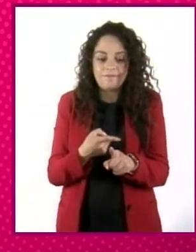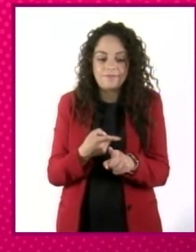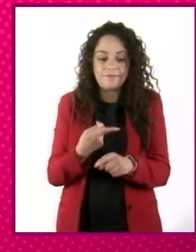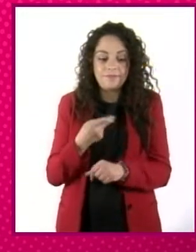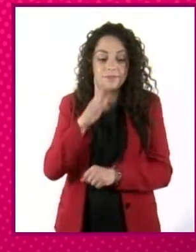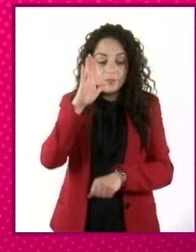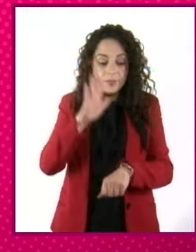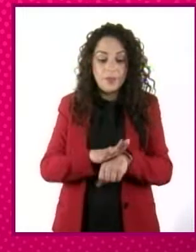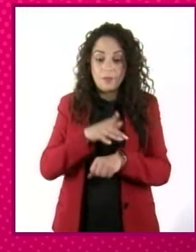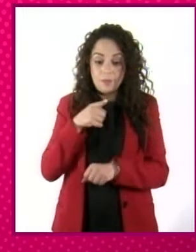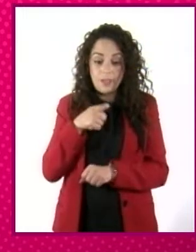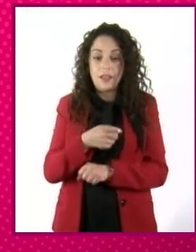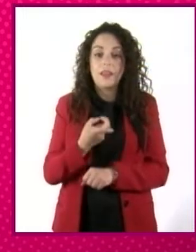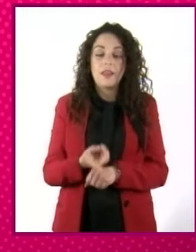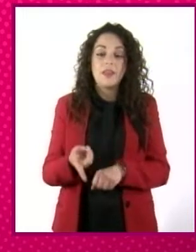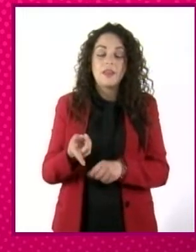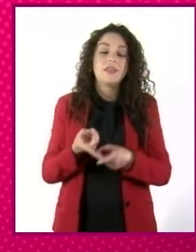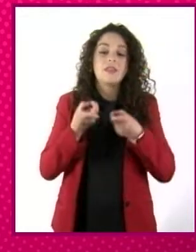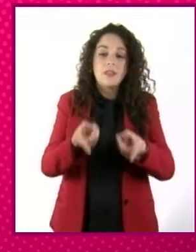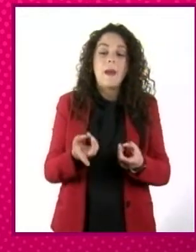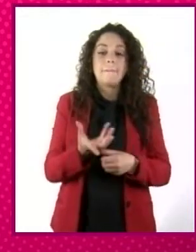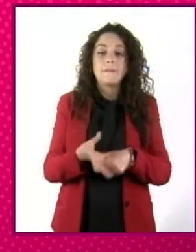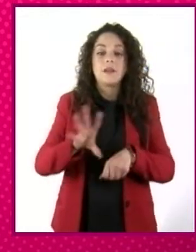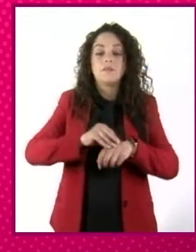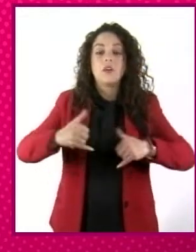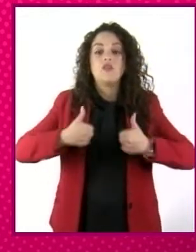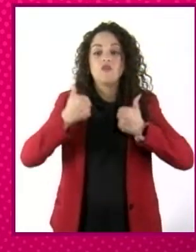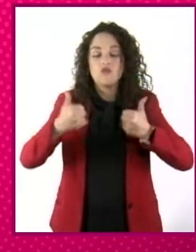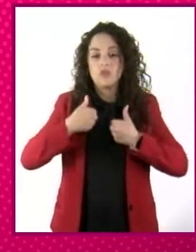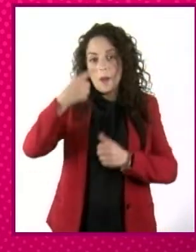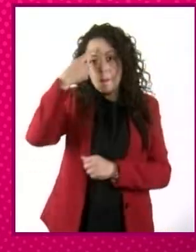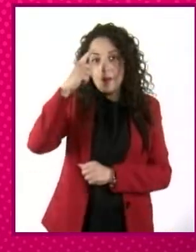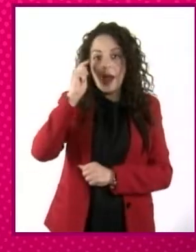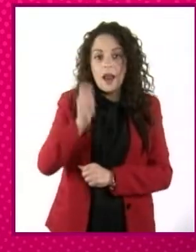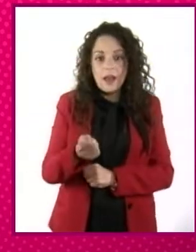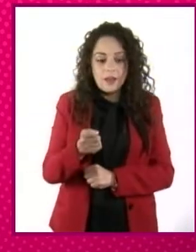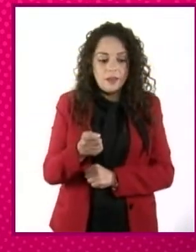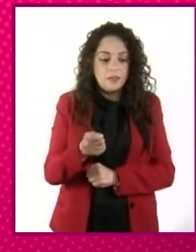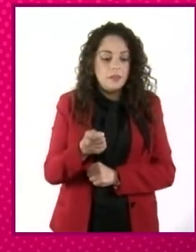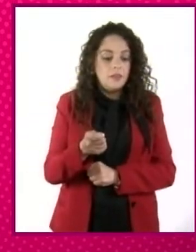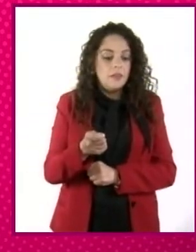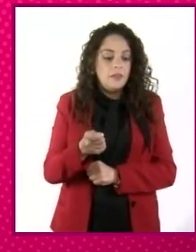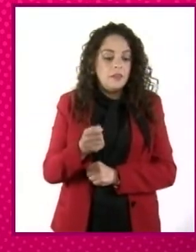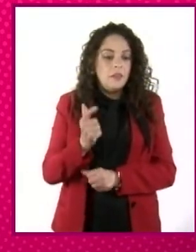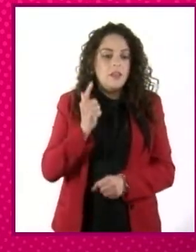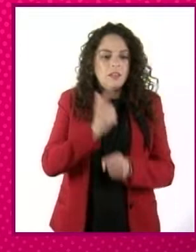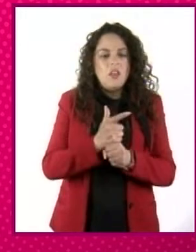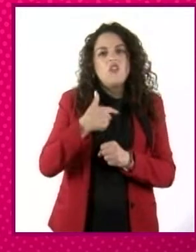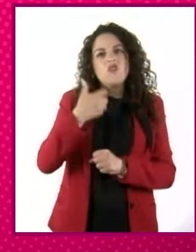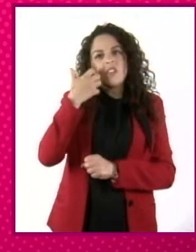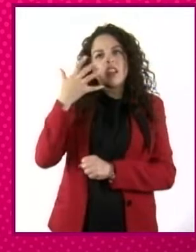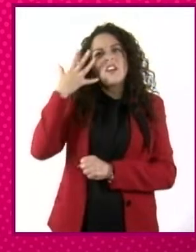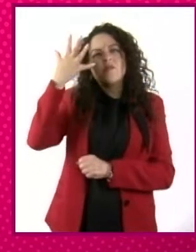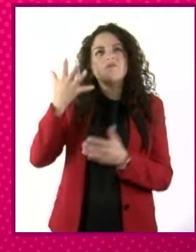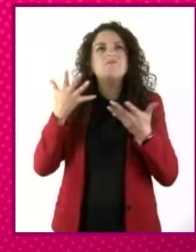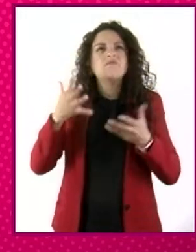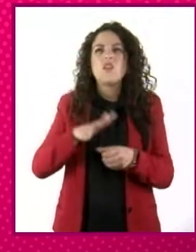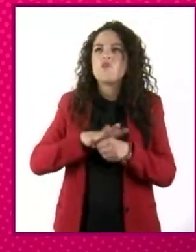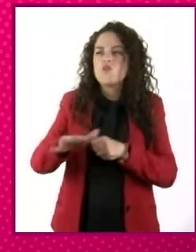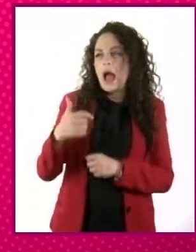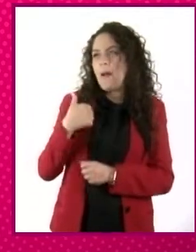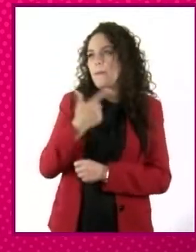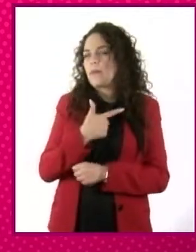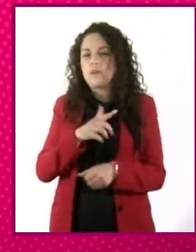más permiso a los y las jóvenes para poder encontrar, ¿cierto?, quiénes son, cómo quieren ser, qué les gusta, qué no